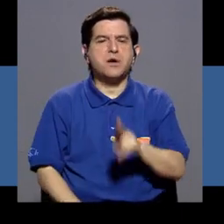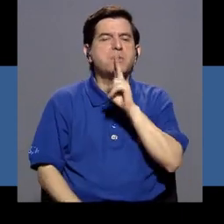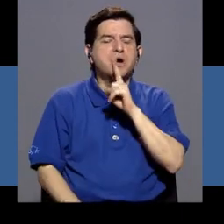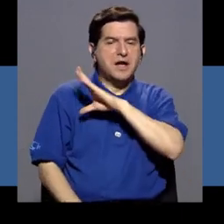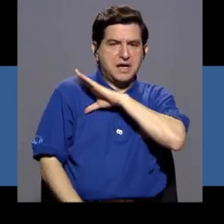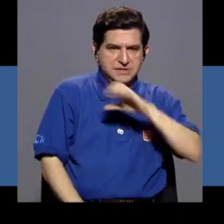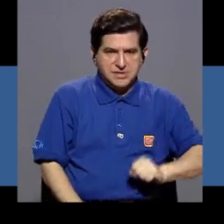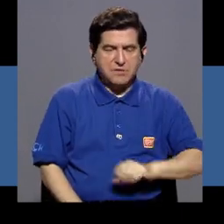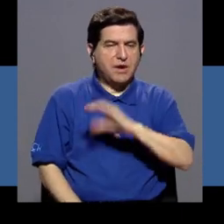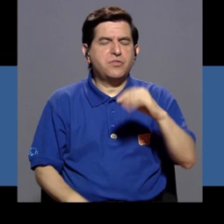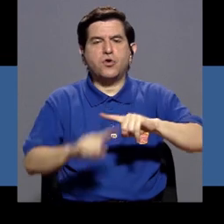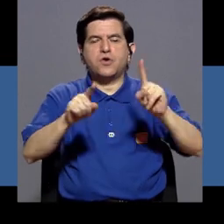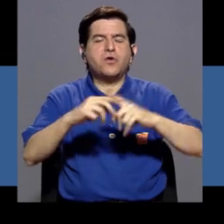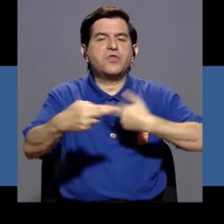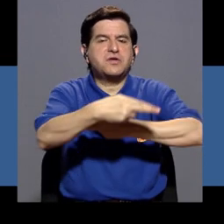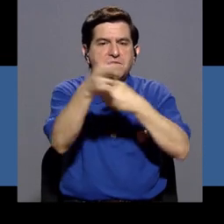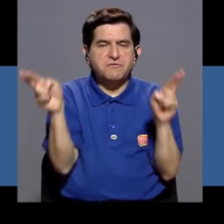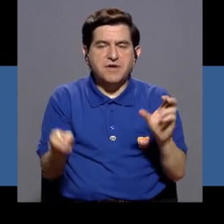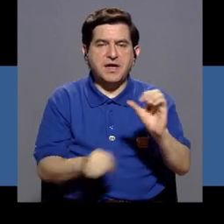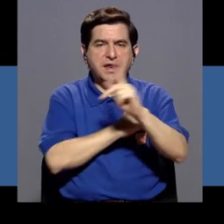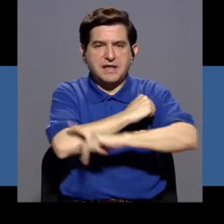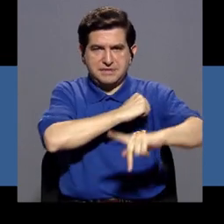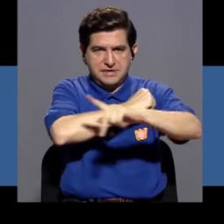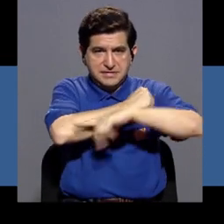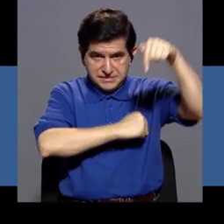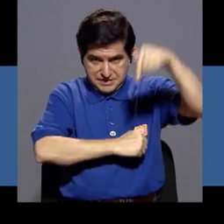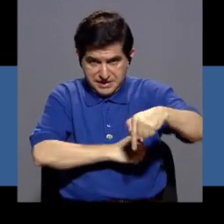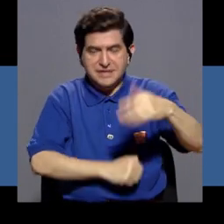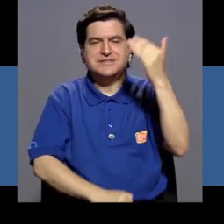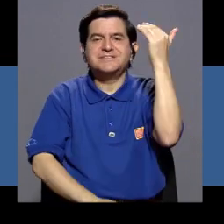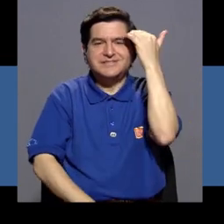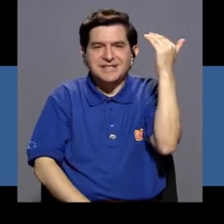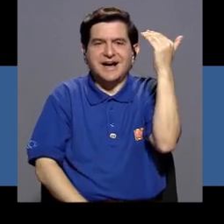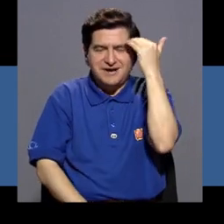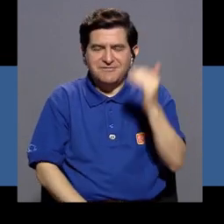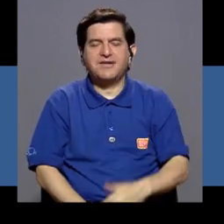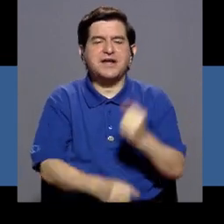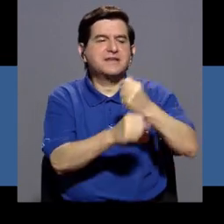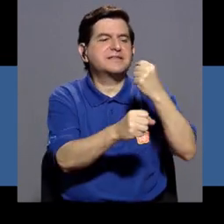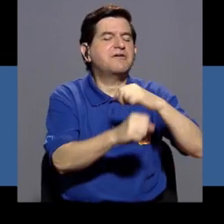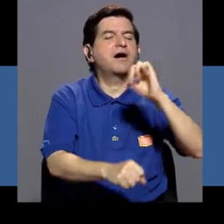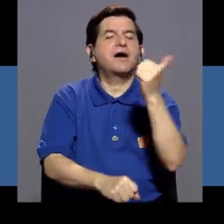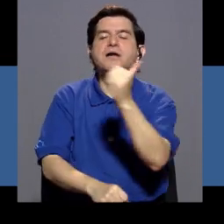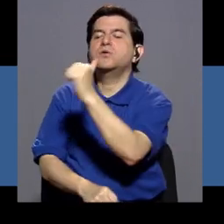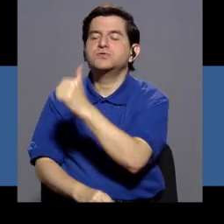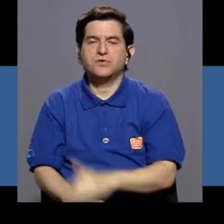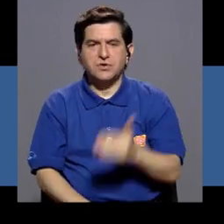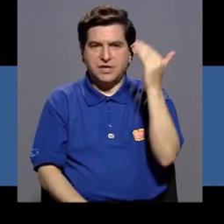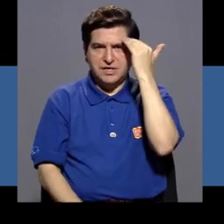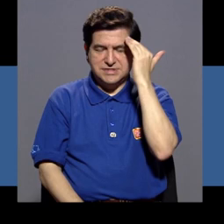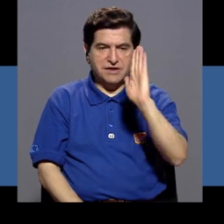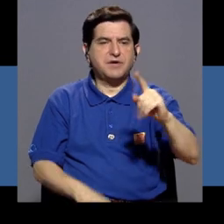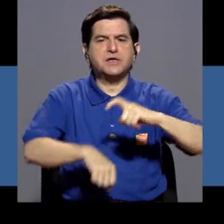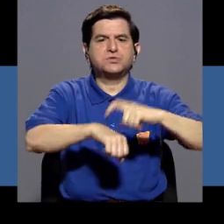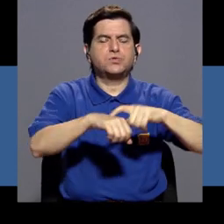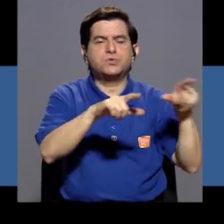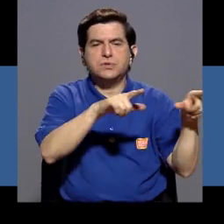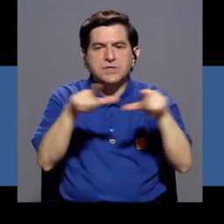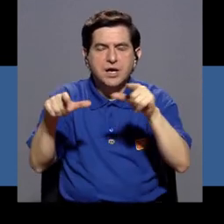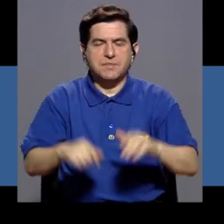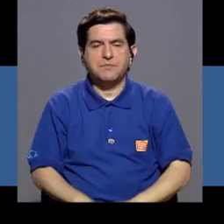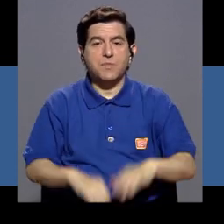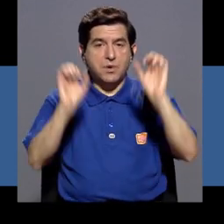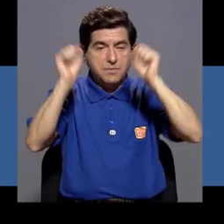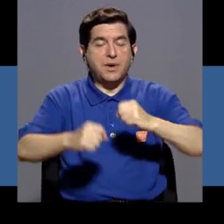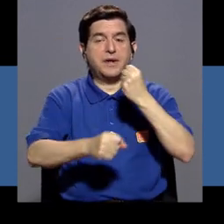Nicaragua, Honduras, El Salvador, si estamos en zona brunca, en región central, en el Valle Central, sabemos lo que están haciendo los demás y podemos saber la disposición de sus